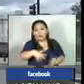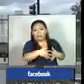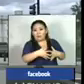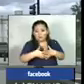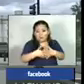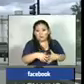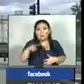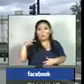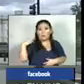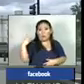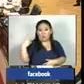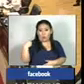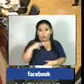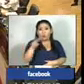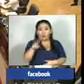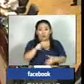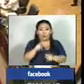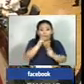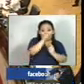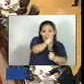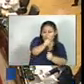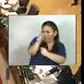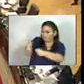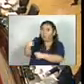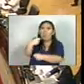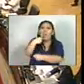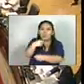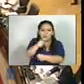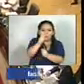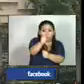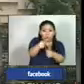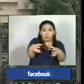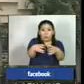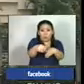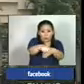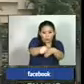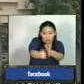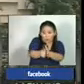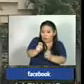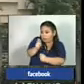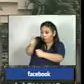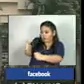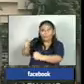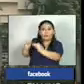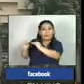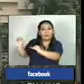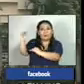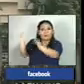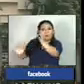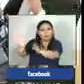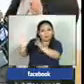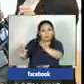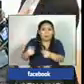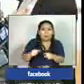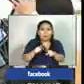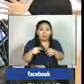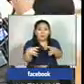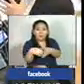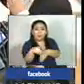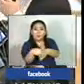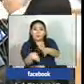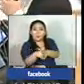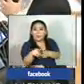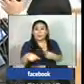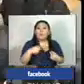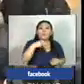denuncia contra dos órganos de Estado, la Asamblea Legislativa y la Corte Suprema de Justicia. Pero los diputados de Arena y